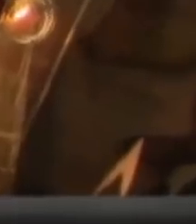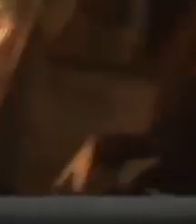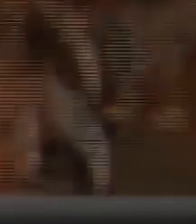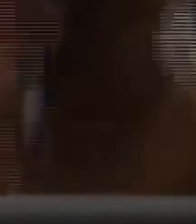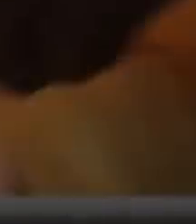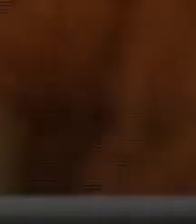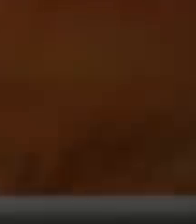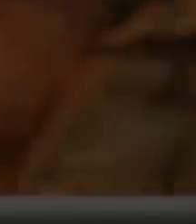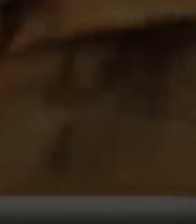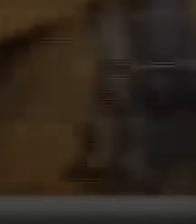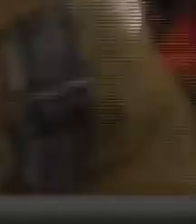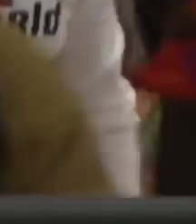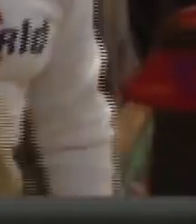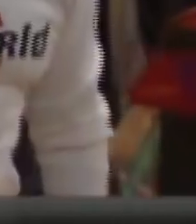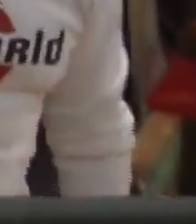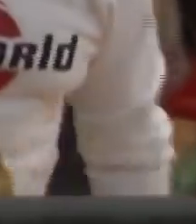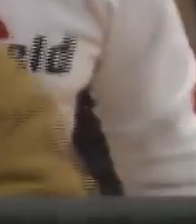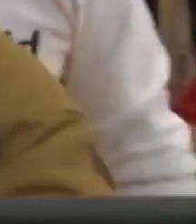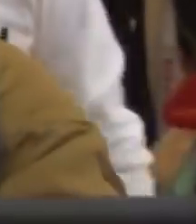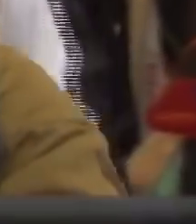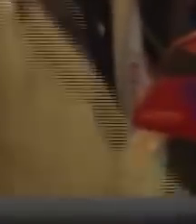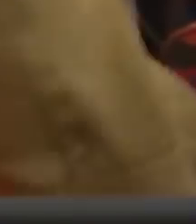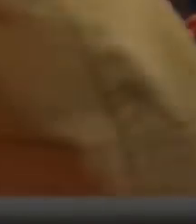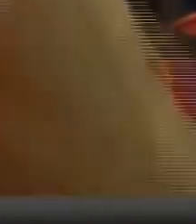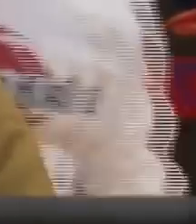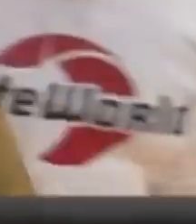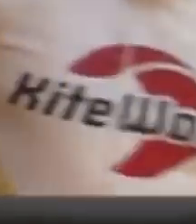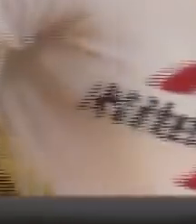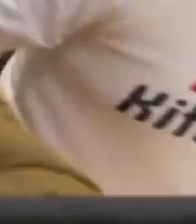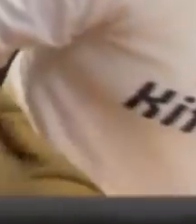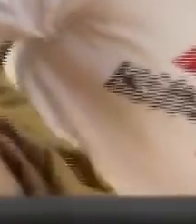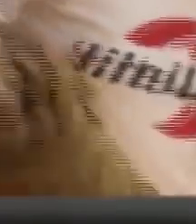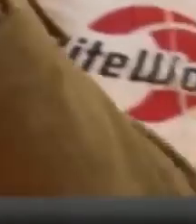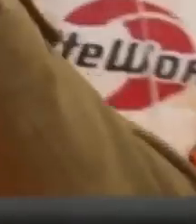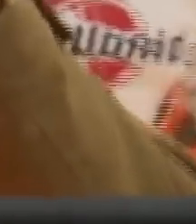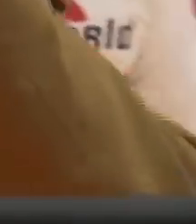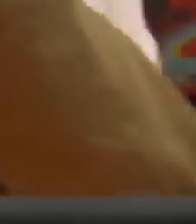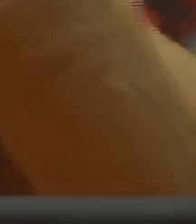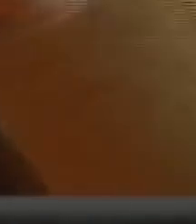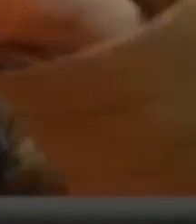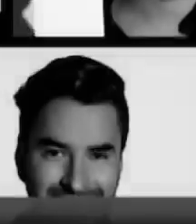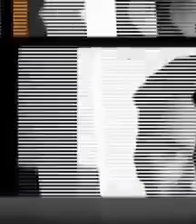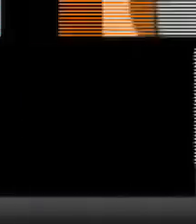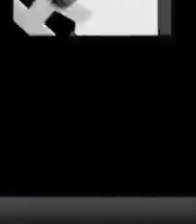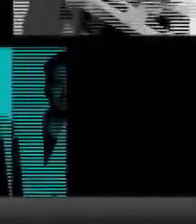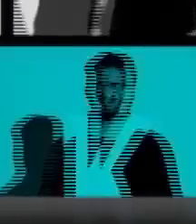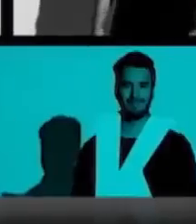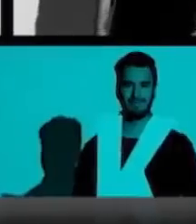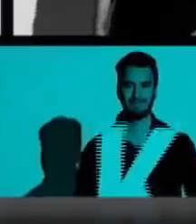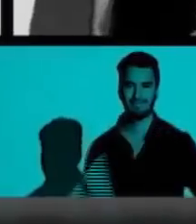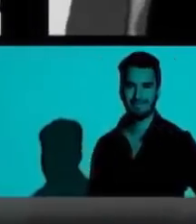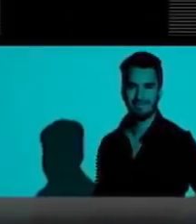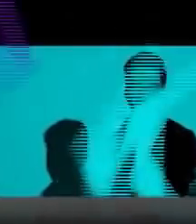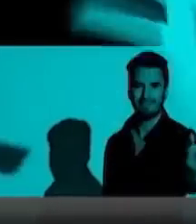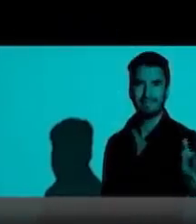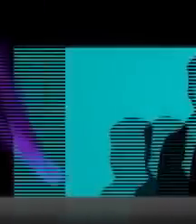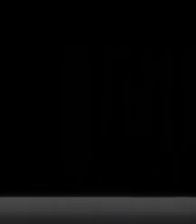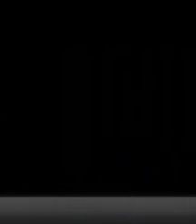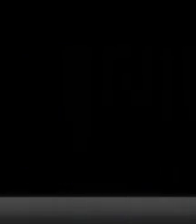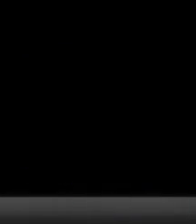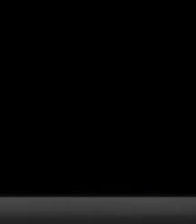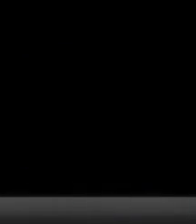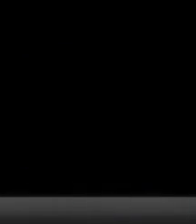aunque me faltaban unas cositas y parece que llegué al lugar indicado donde encontré todo. La lista de él, los